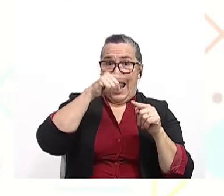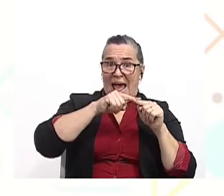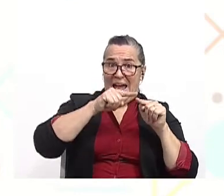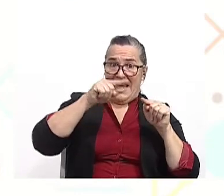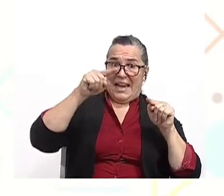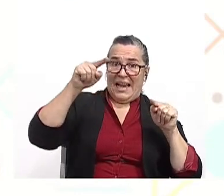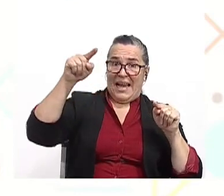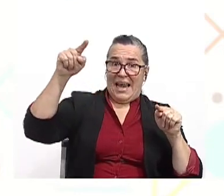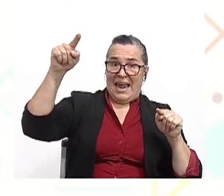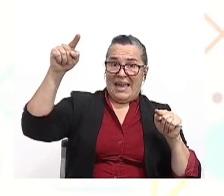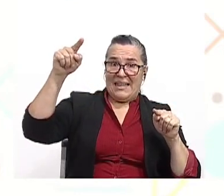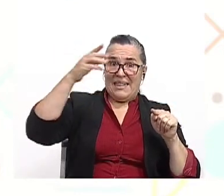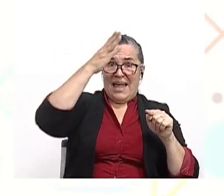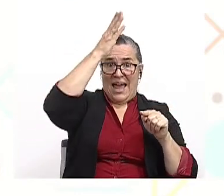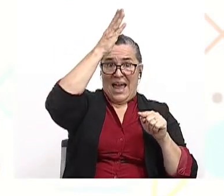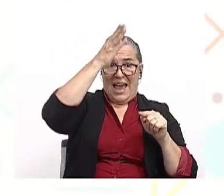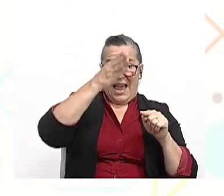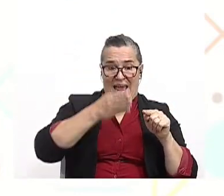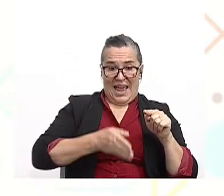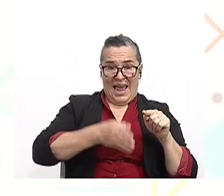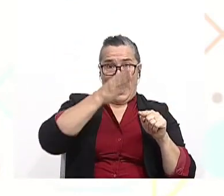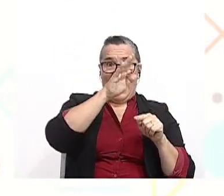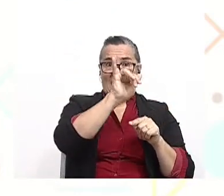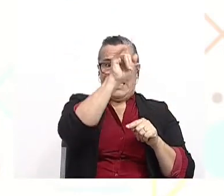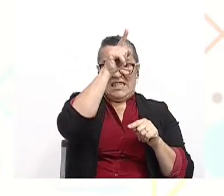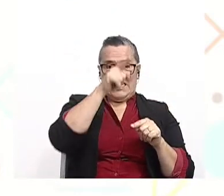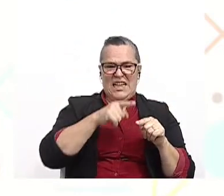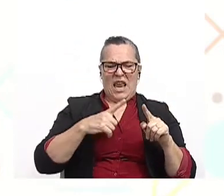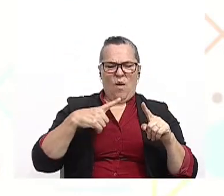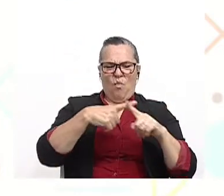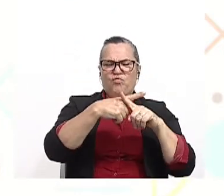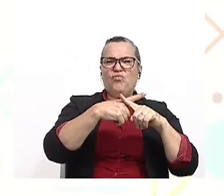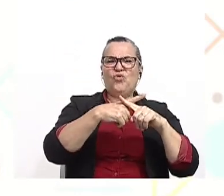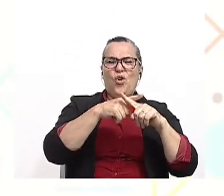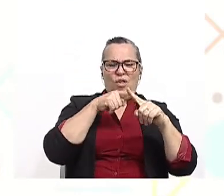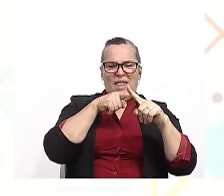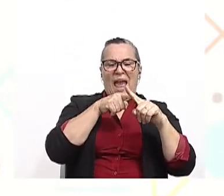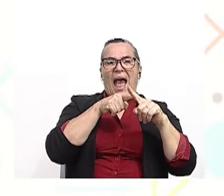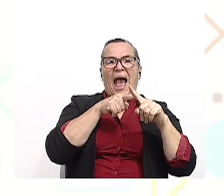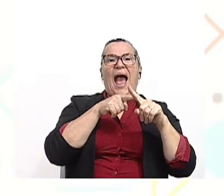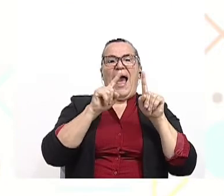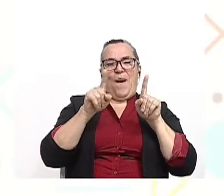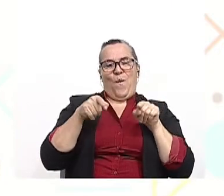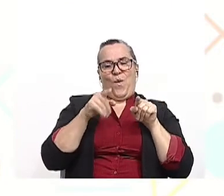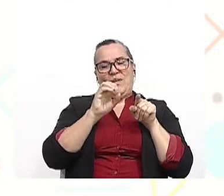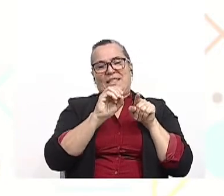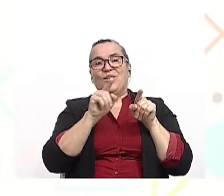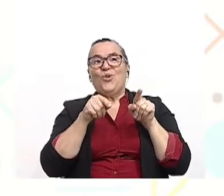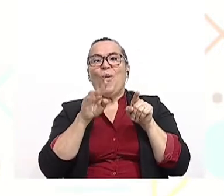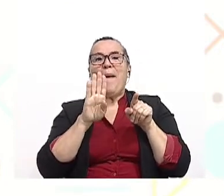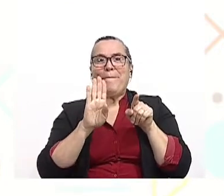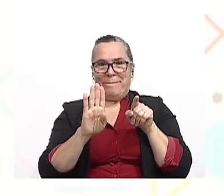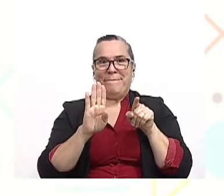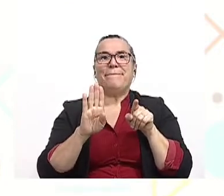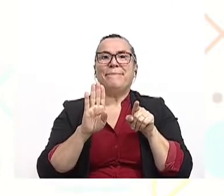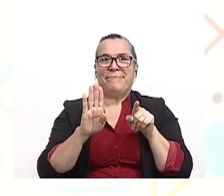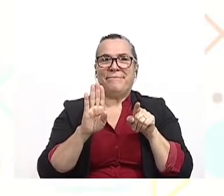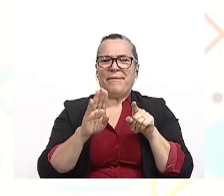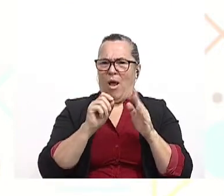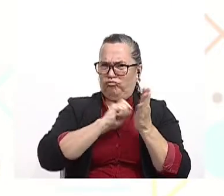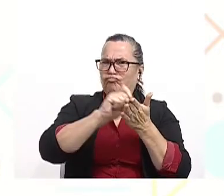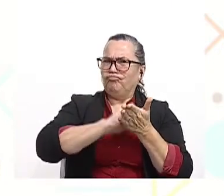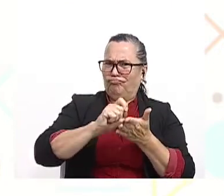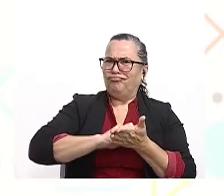las ordenadas, el eje Y, en el punto 0, b. Siempre va a ser en el punto 0, b.